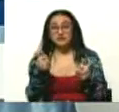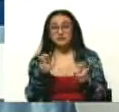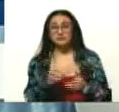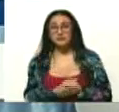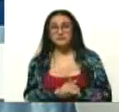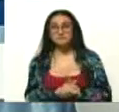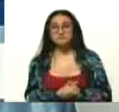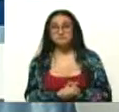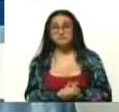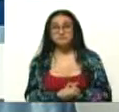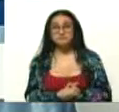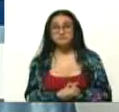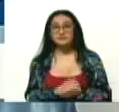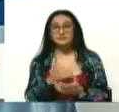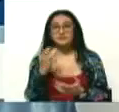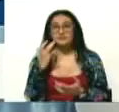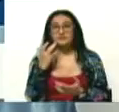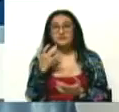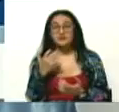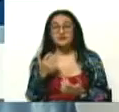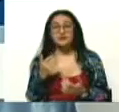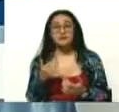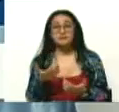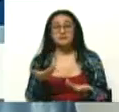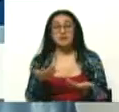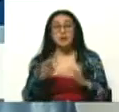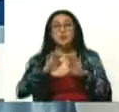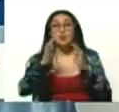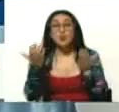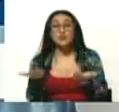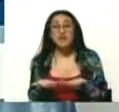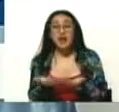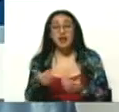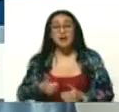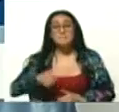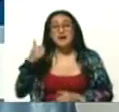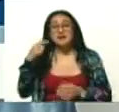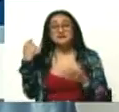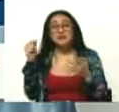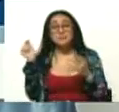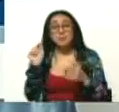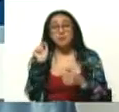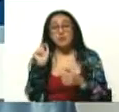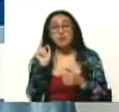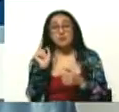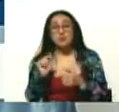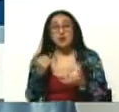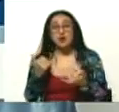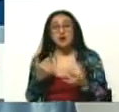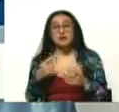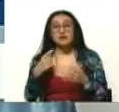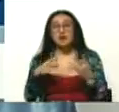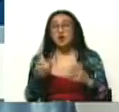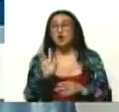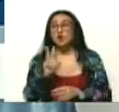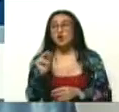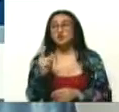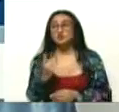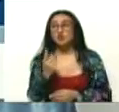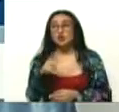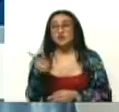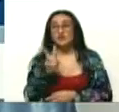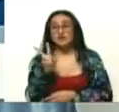En vista del aumento a escala global, a escala mundial. Yo estoy pensando no solo en Venezuela, sino lo que está